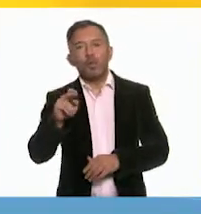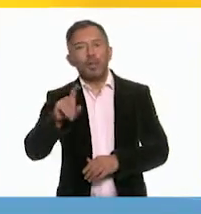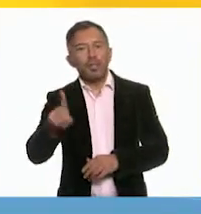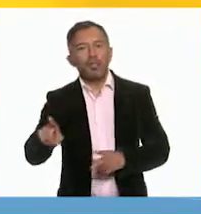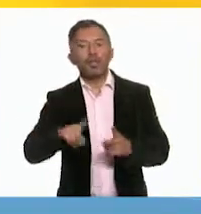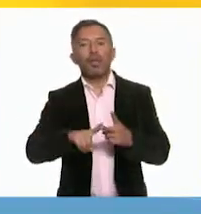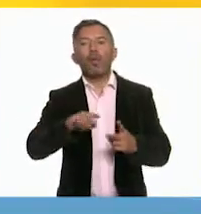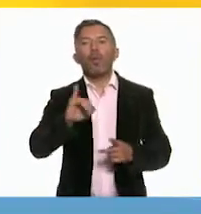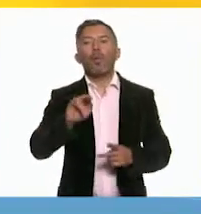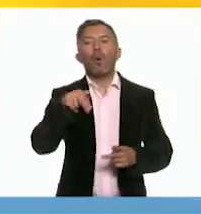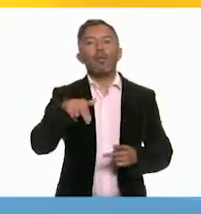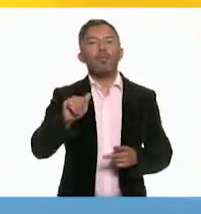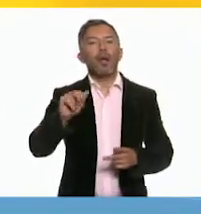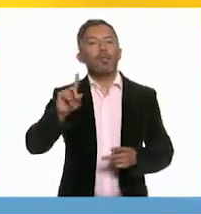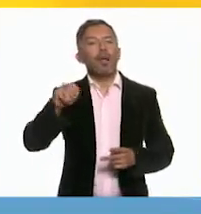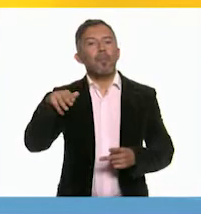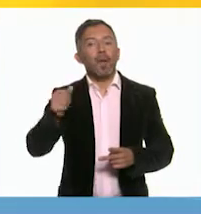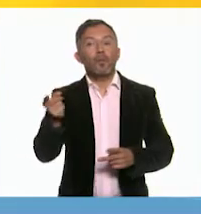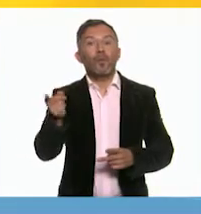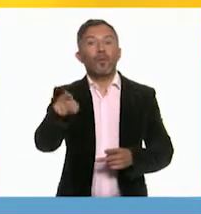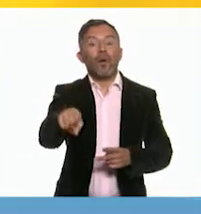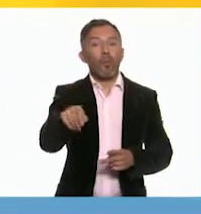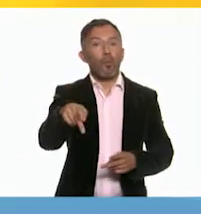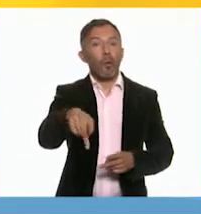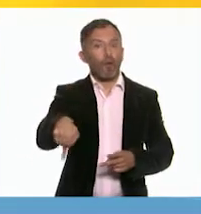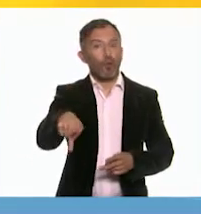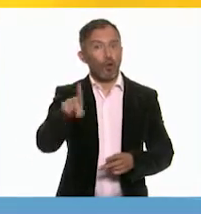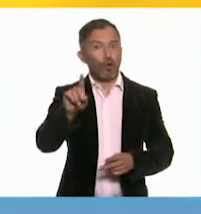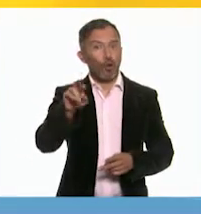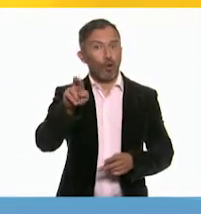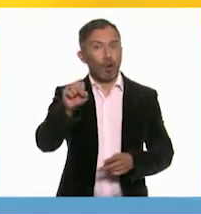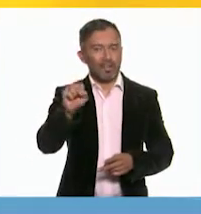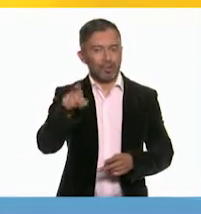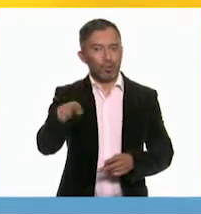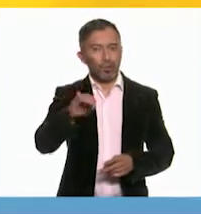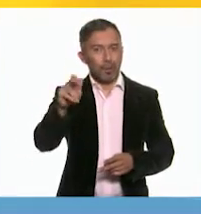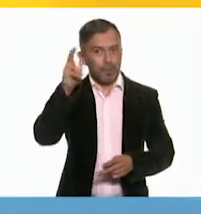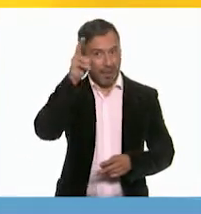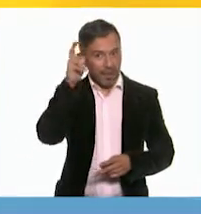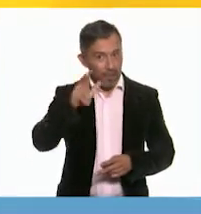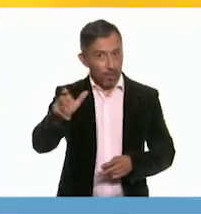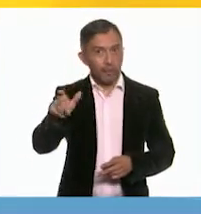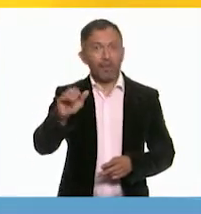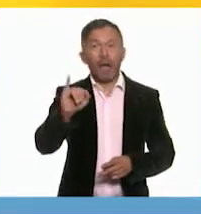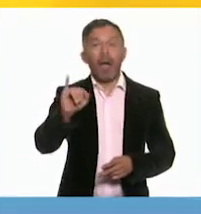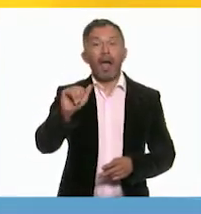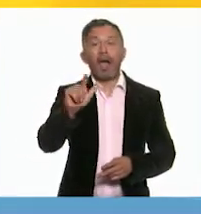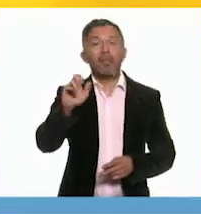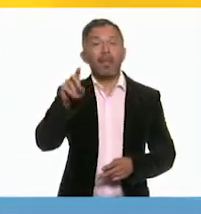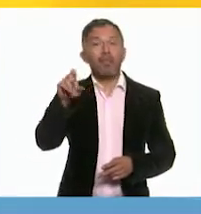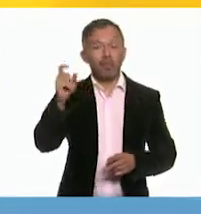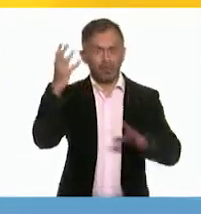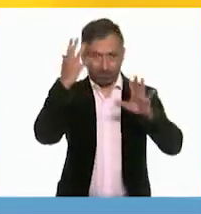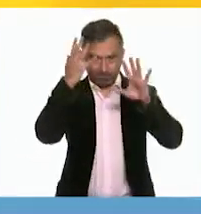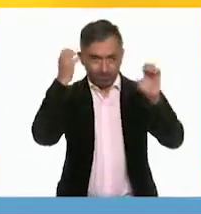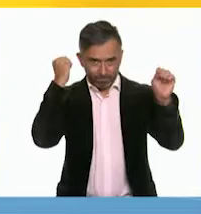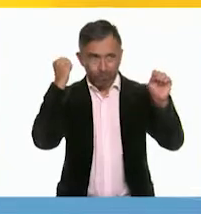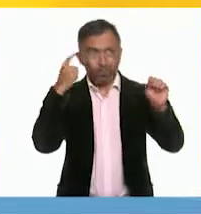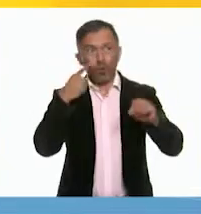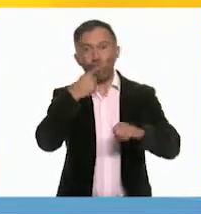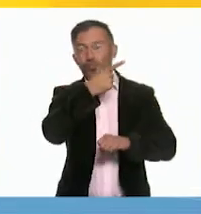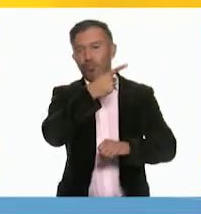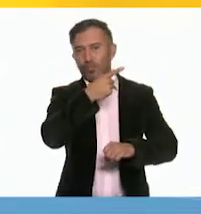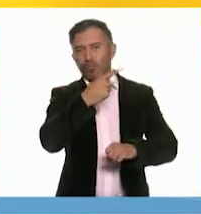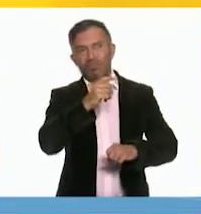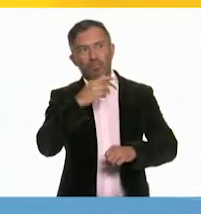este se dirigió al pueblo de Dolores a poner al tanto a Miguel Hidalgo e Ignacio Allende de la orden que dieron las autoridades virreinales